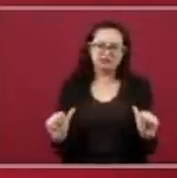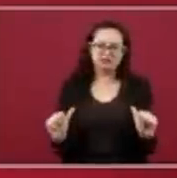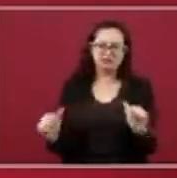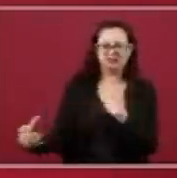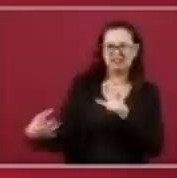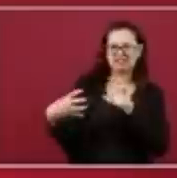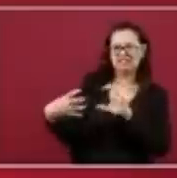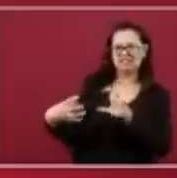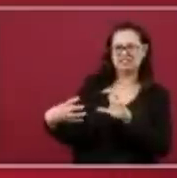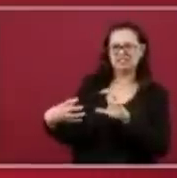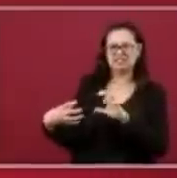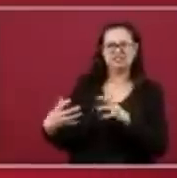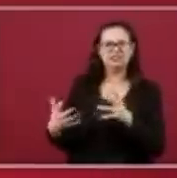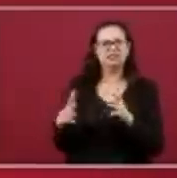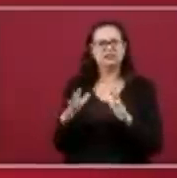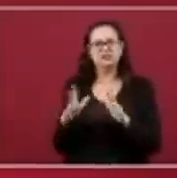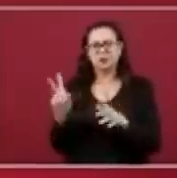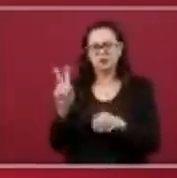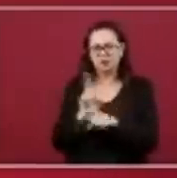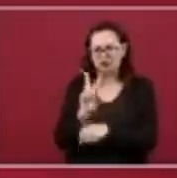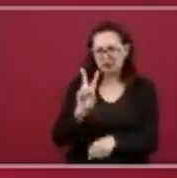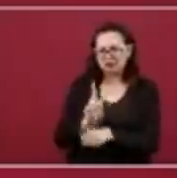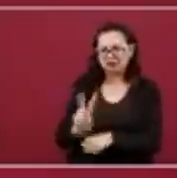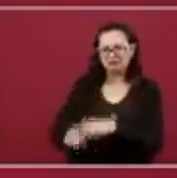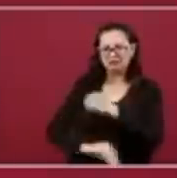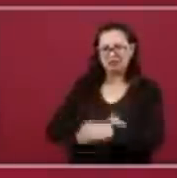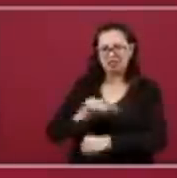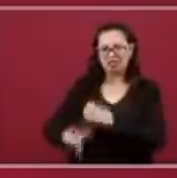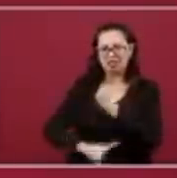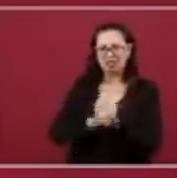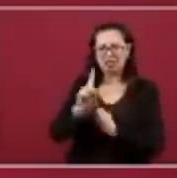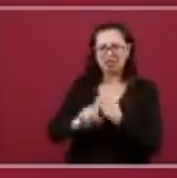conflicto de Venezuela. Y